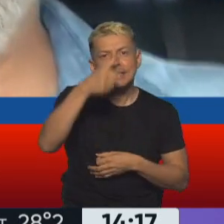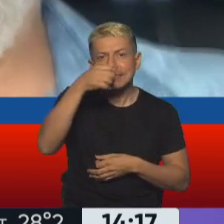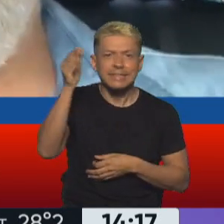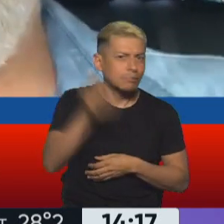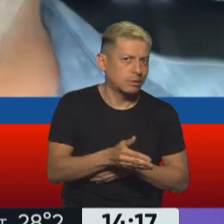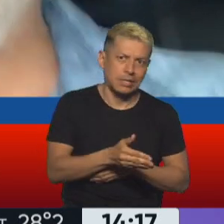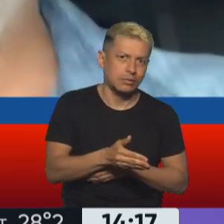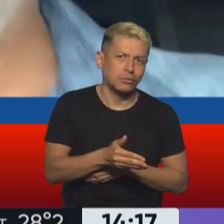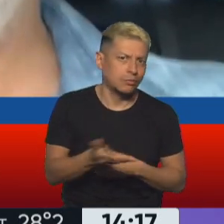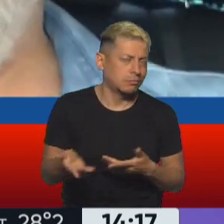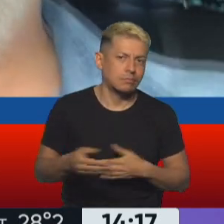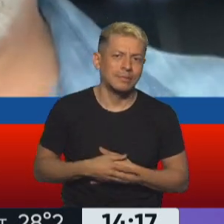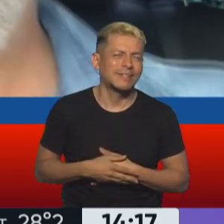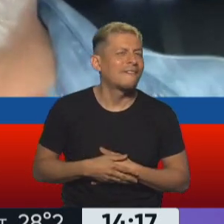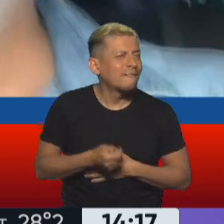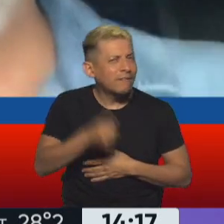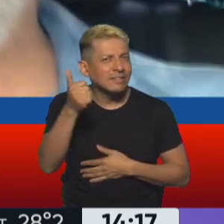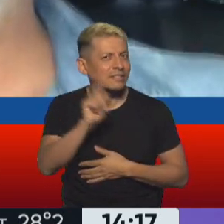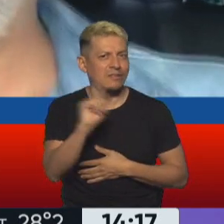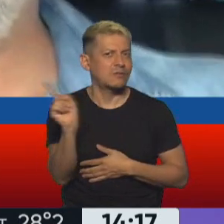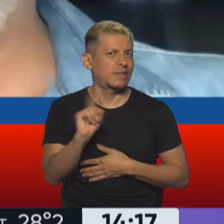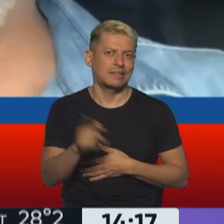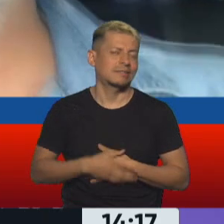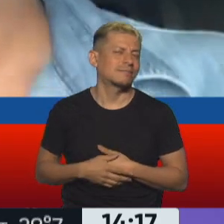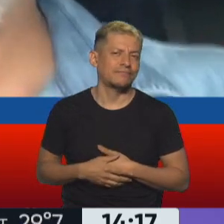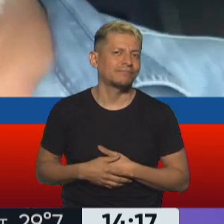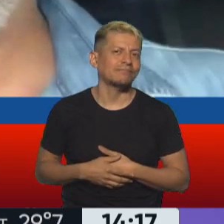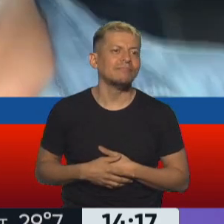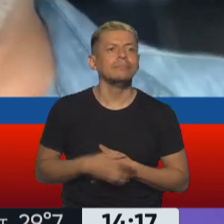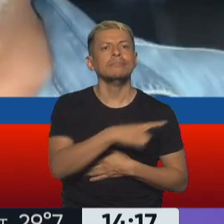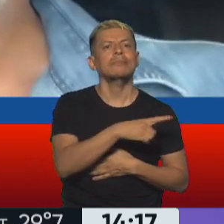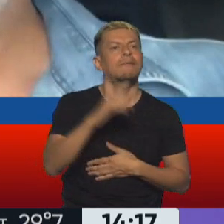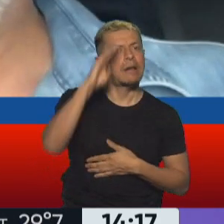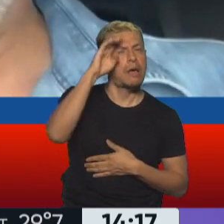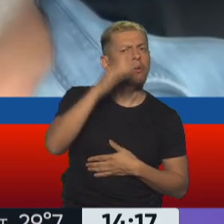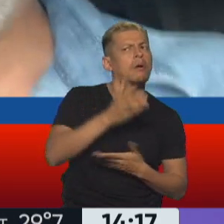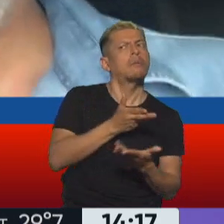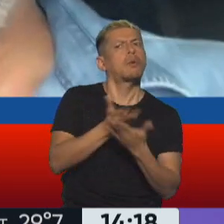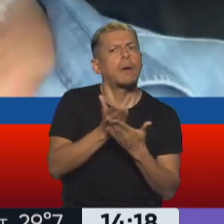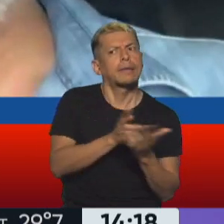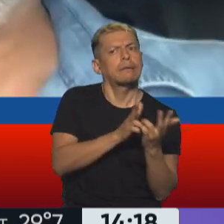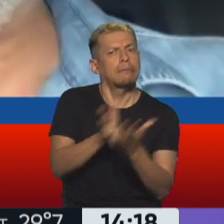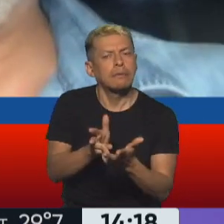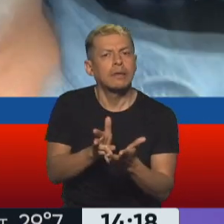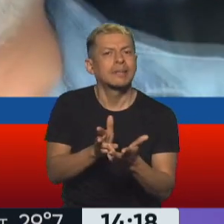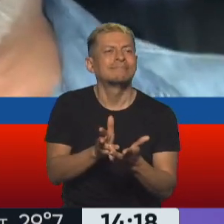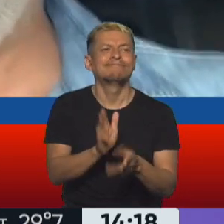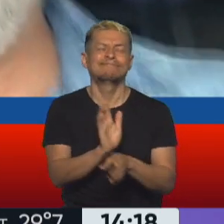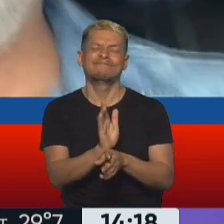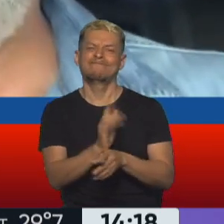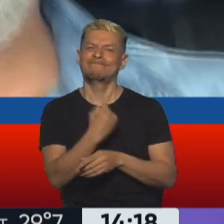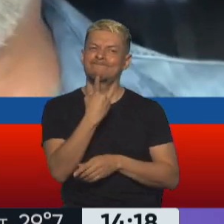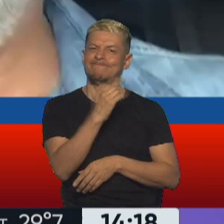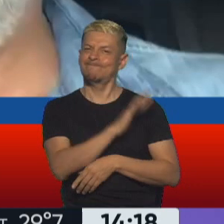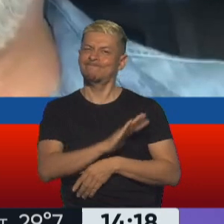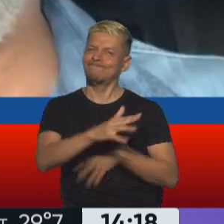del Congreso y no es muy fácil obtener esto para una propuesta que es por sí sola muy controversa, muy